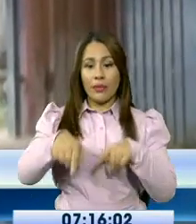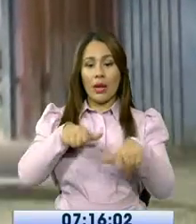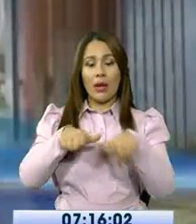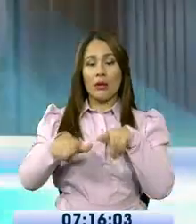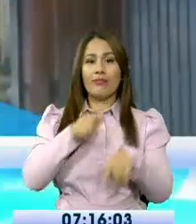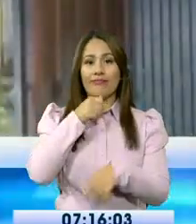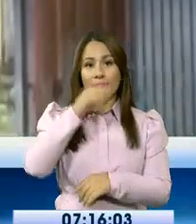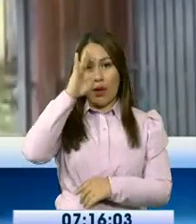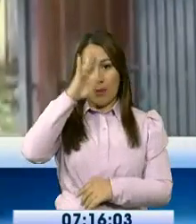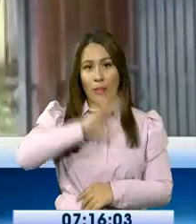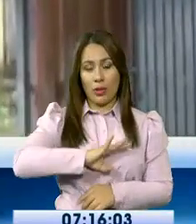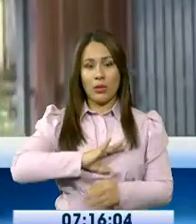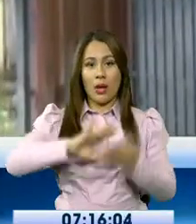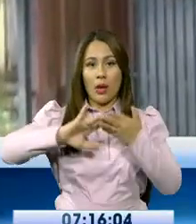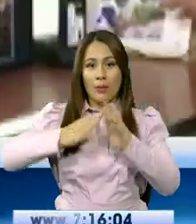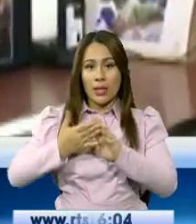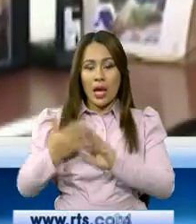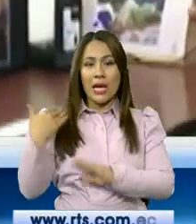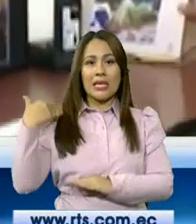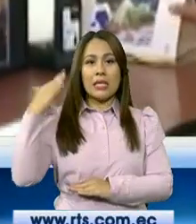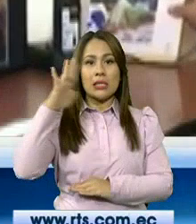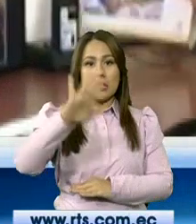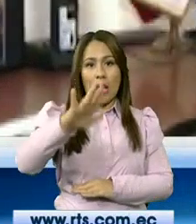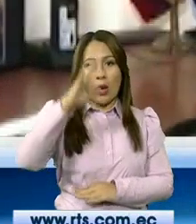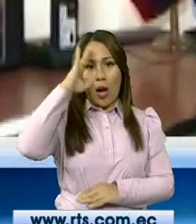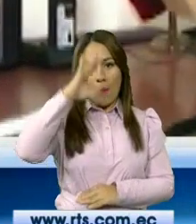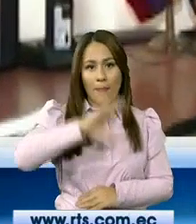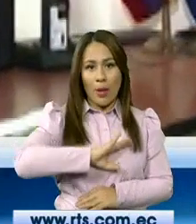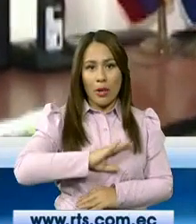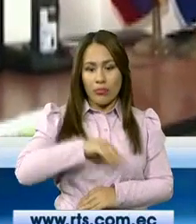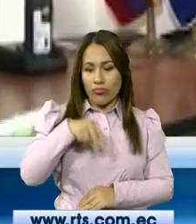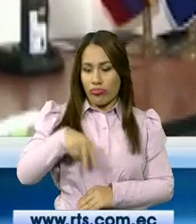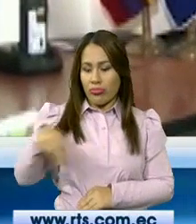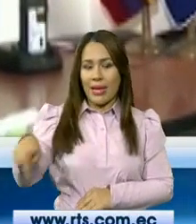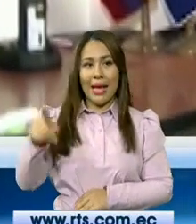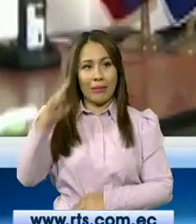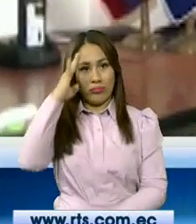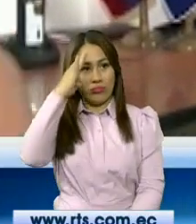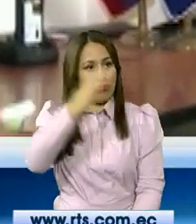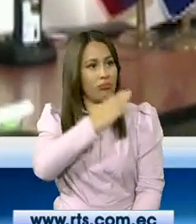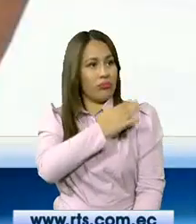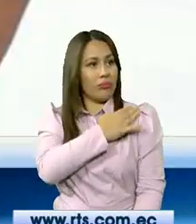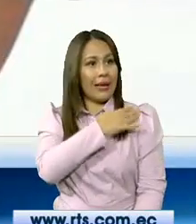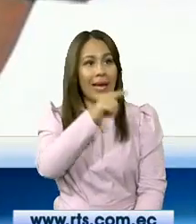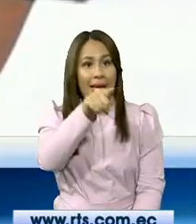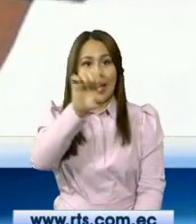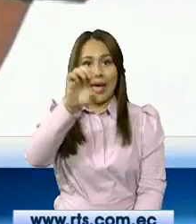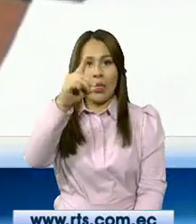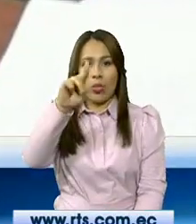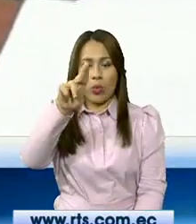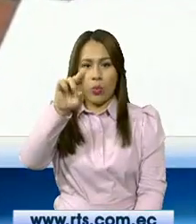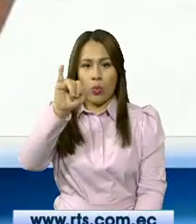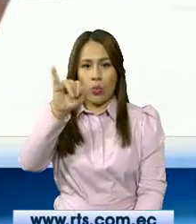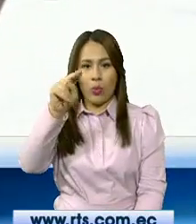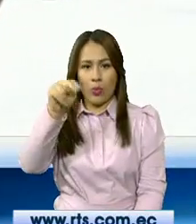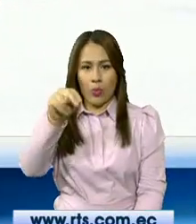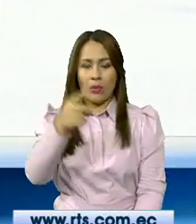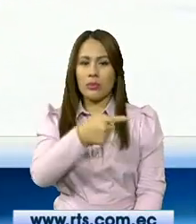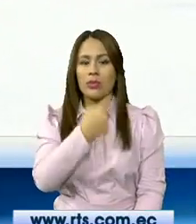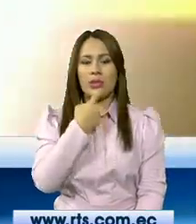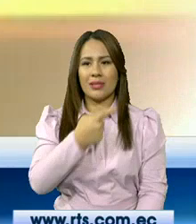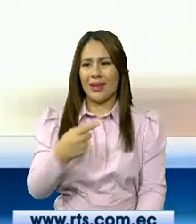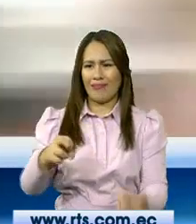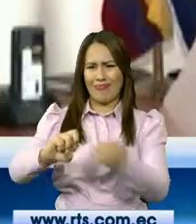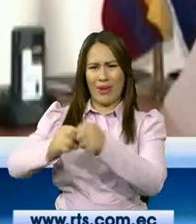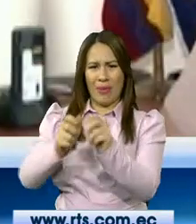unidad de policía comunitaria con 5 uniformados. El teniente coronel Edwin Cando explicó que la agresión no tiene nada que ver con reto